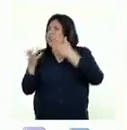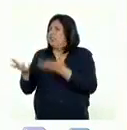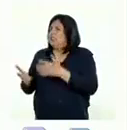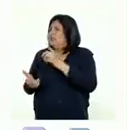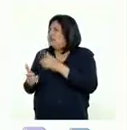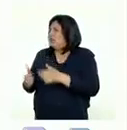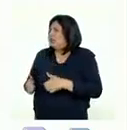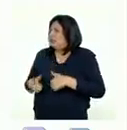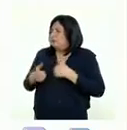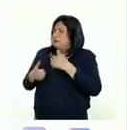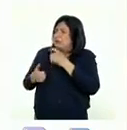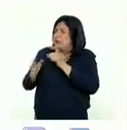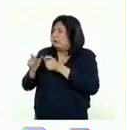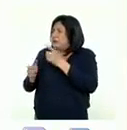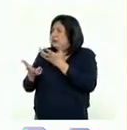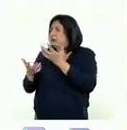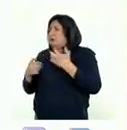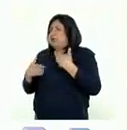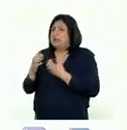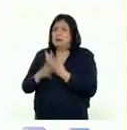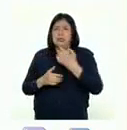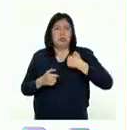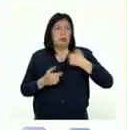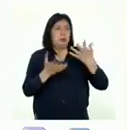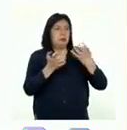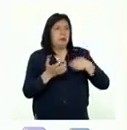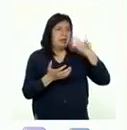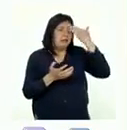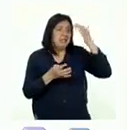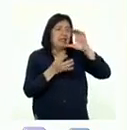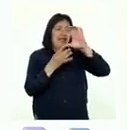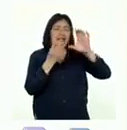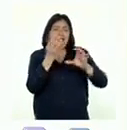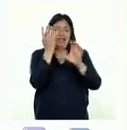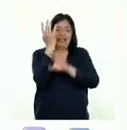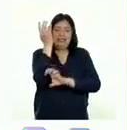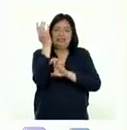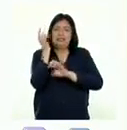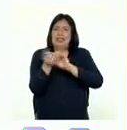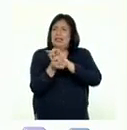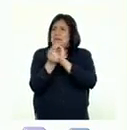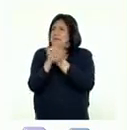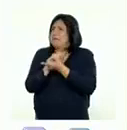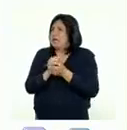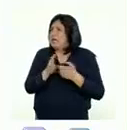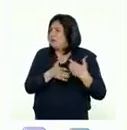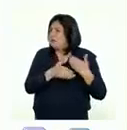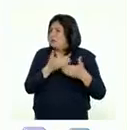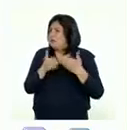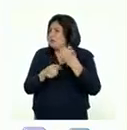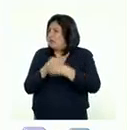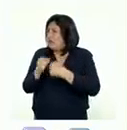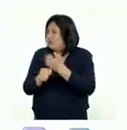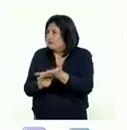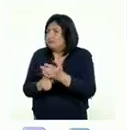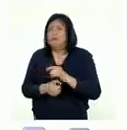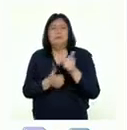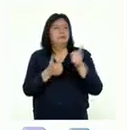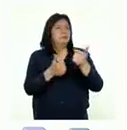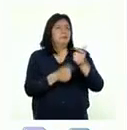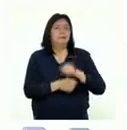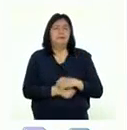seres vivos. Y yo quiero saber si las características de las estaciones han variado en los últimos años.